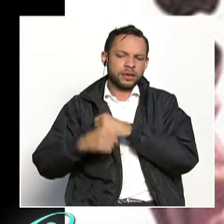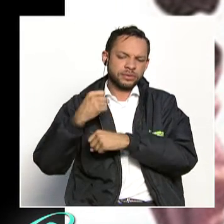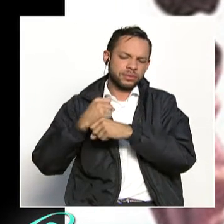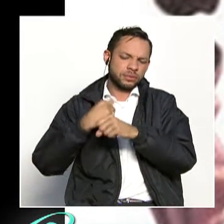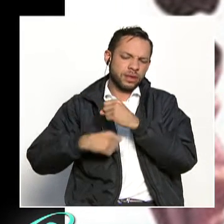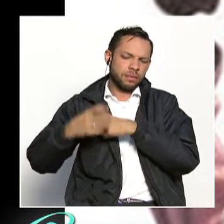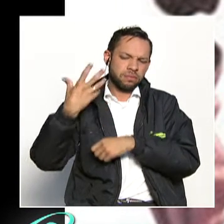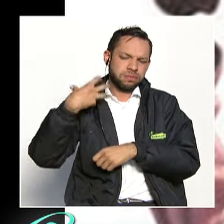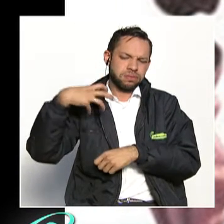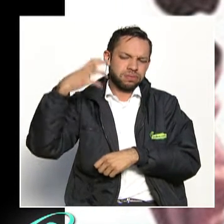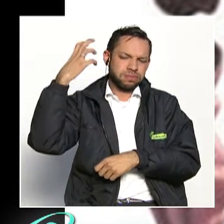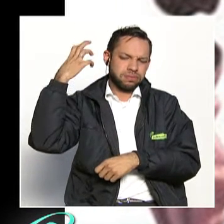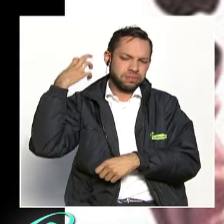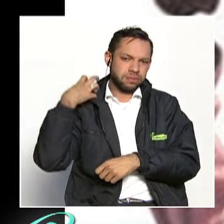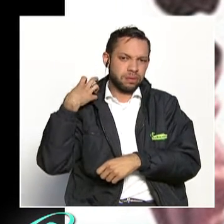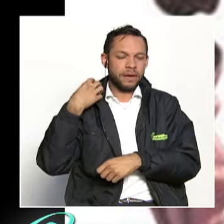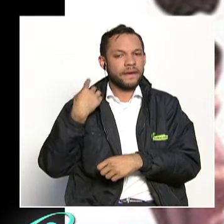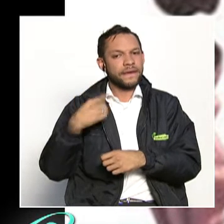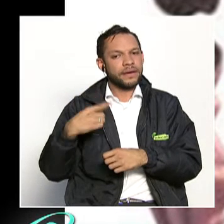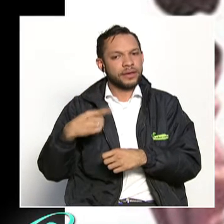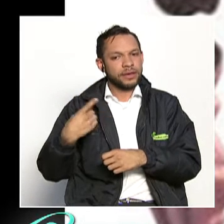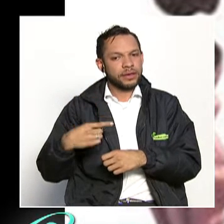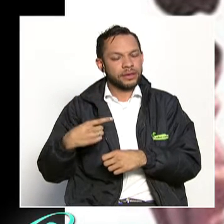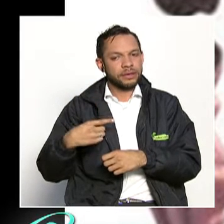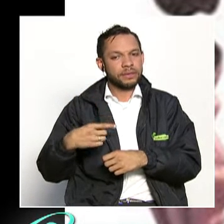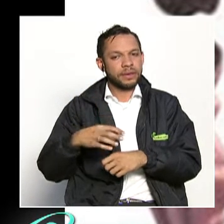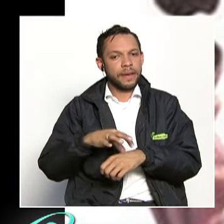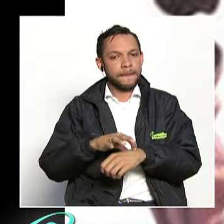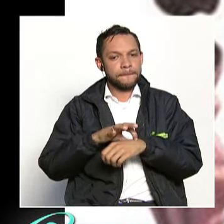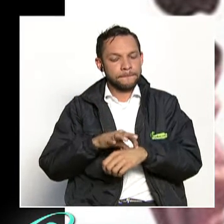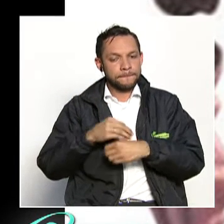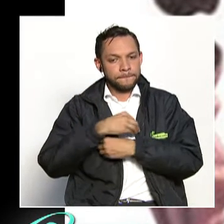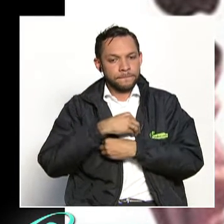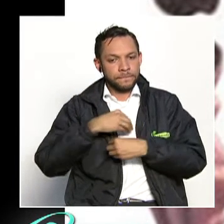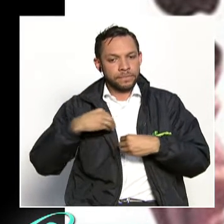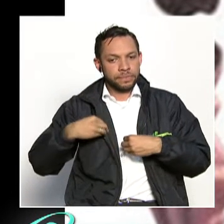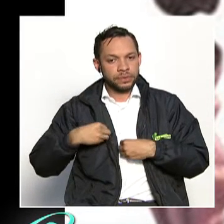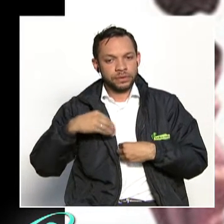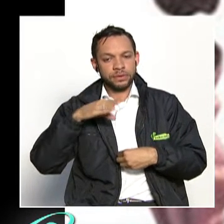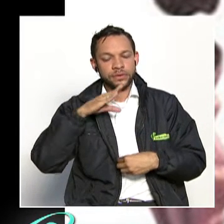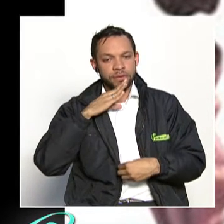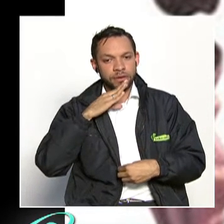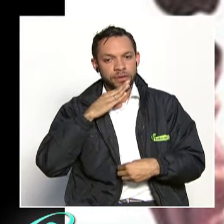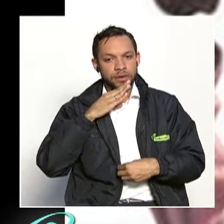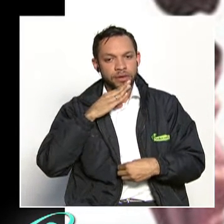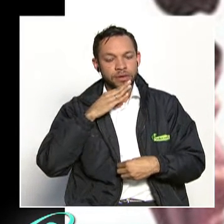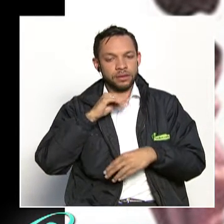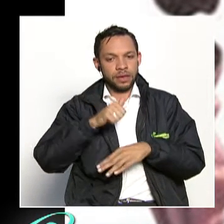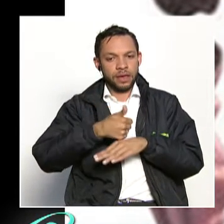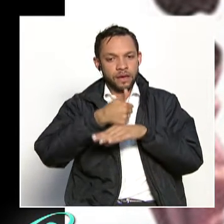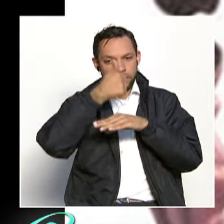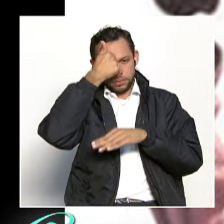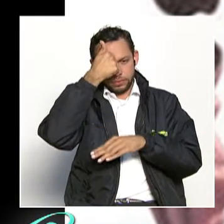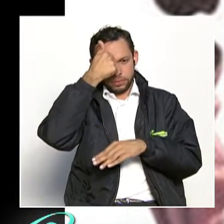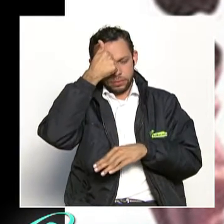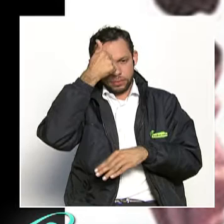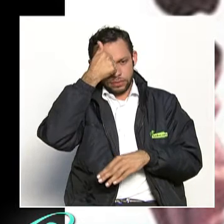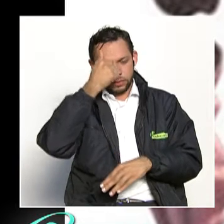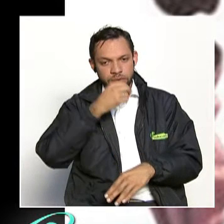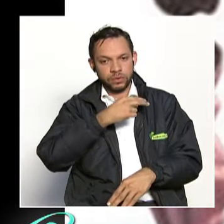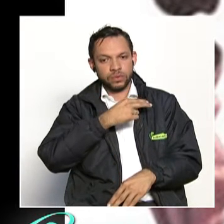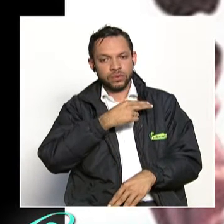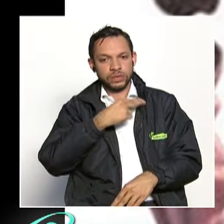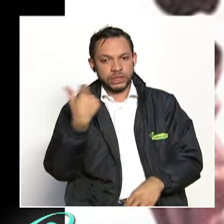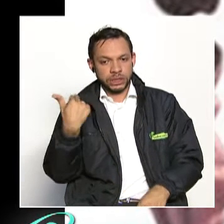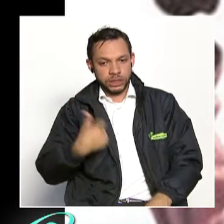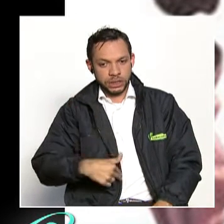conocemos, que es el Tratado de Medicina Interna del Emperador Amarillo de la China. El Emperador